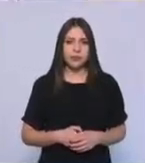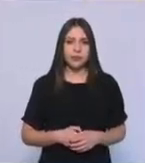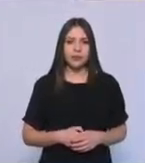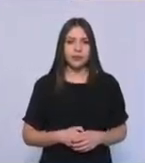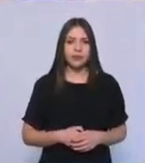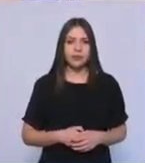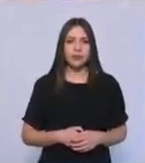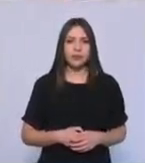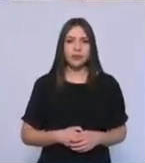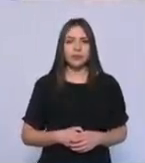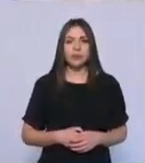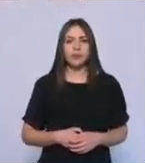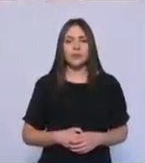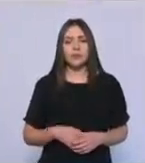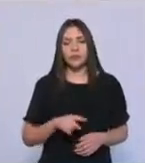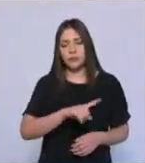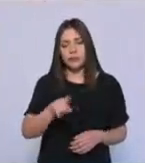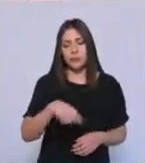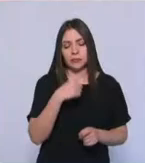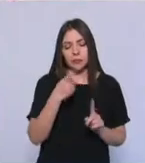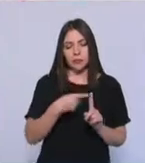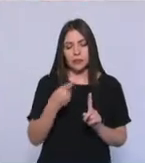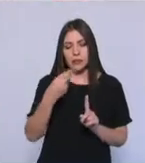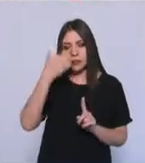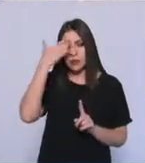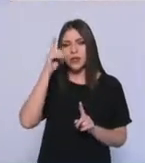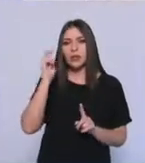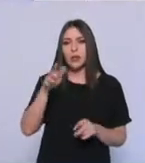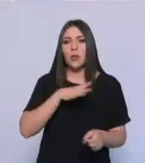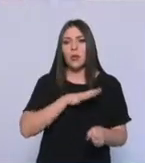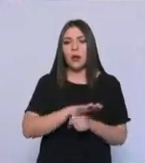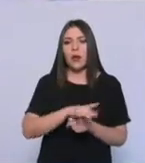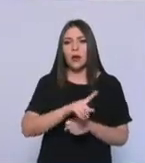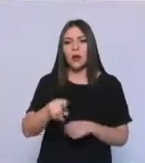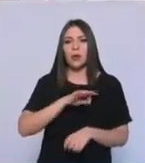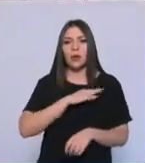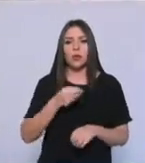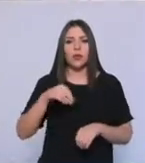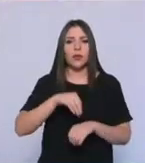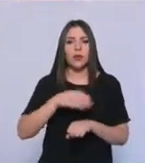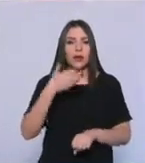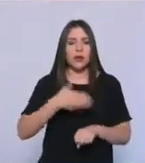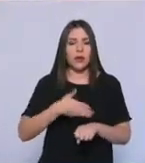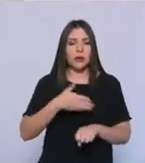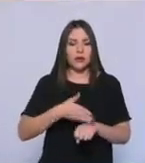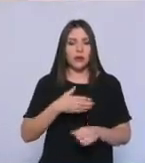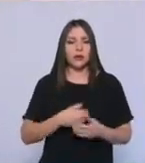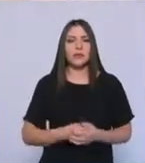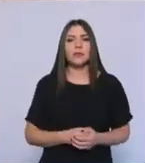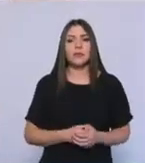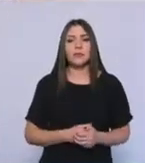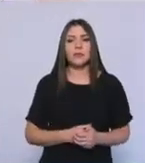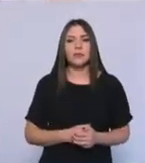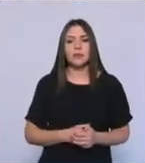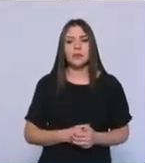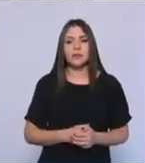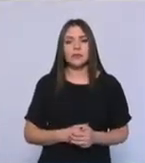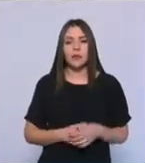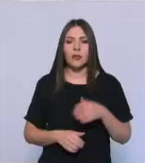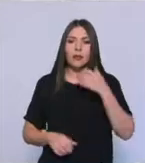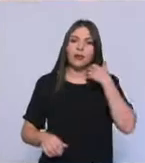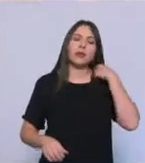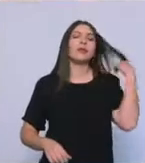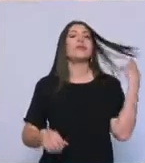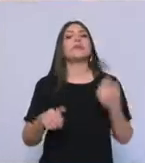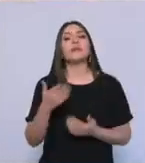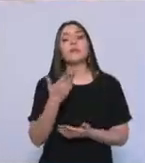infracción, que es lo que podemos estar en posibilidades de que nosotros, no hacerlo al ciudadano, que es una infracción, y la otra